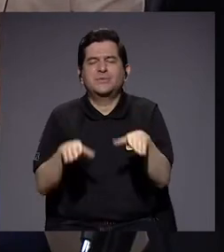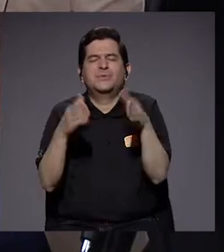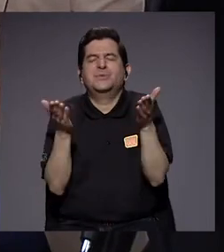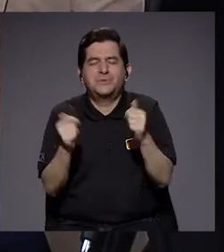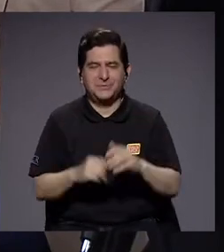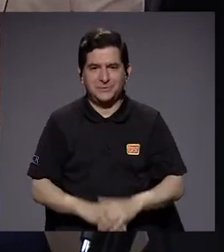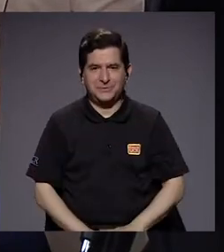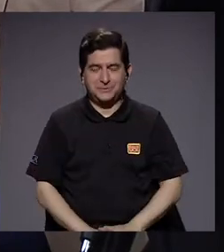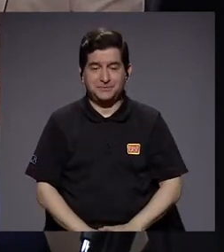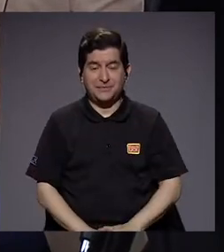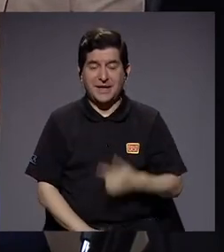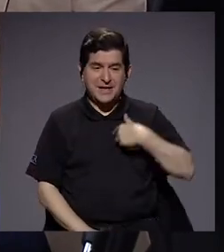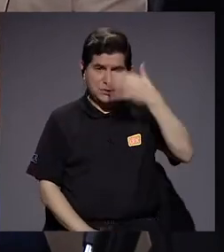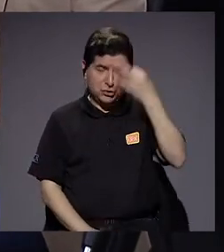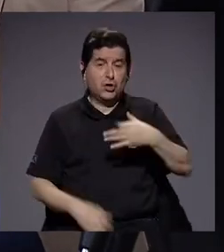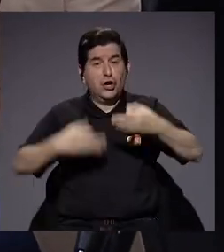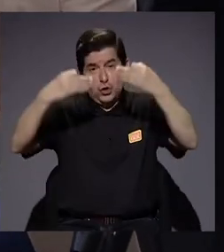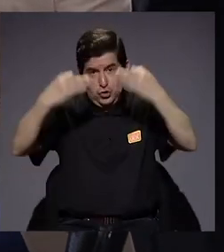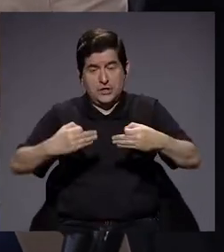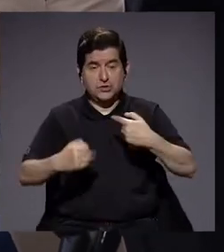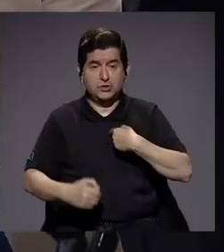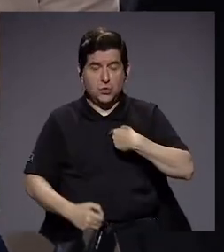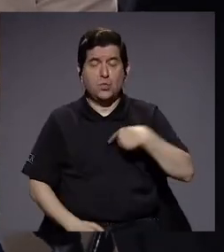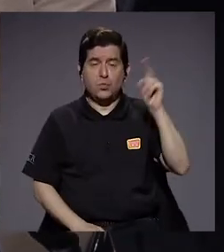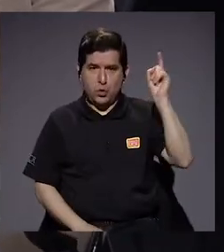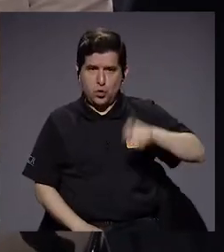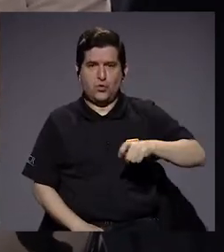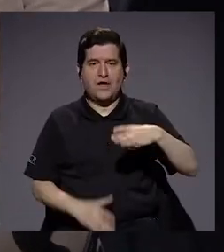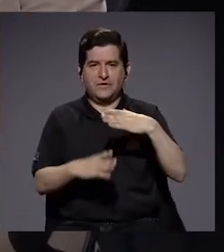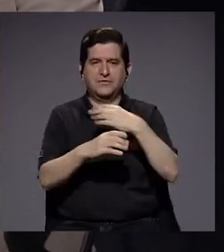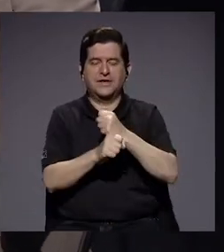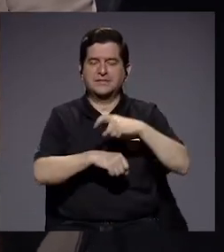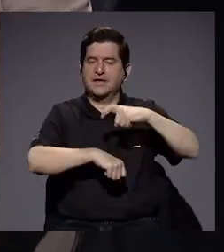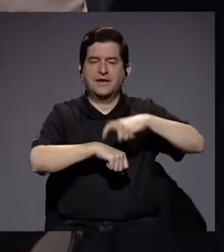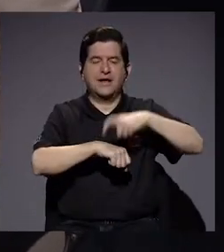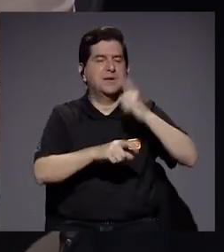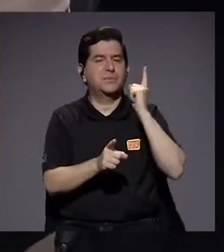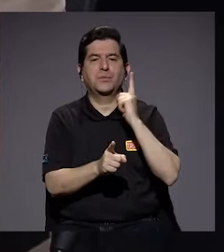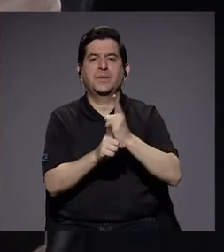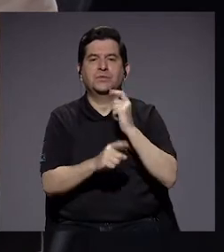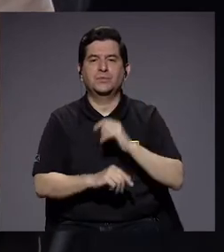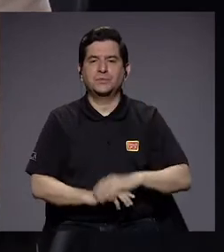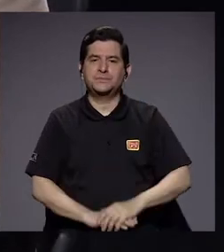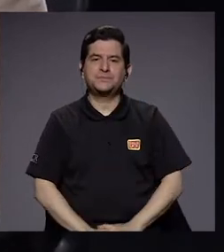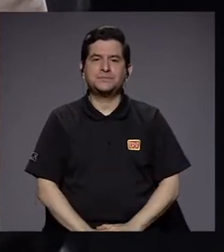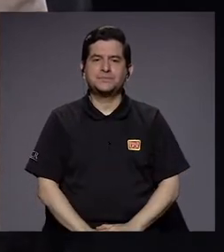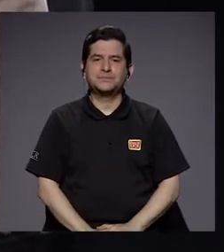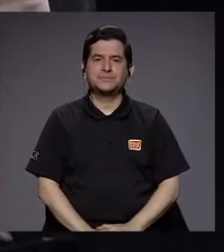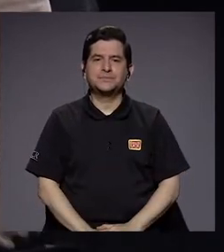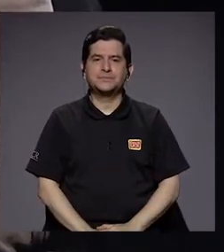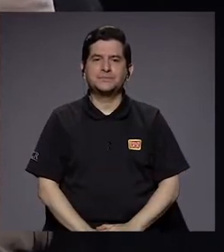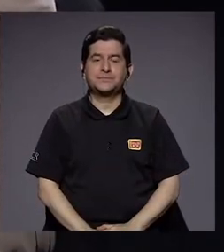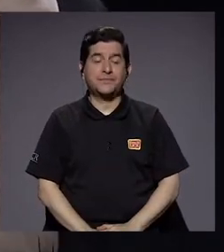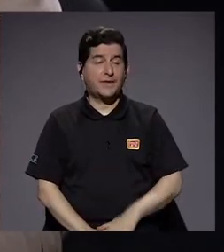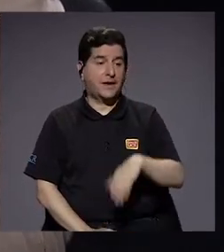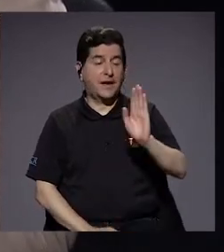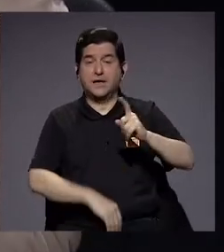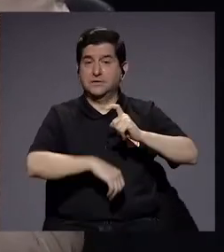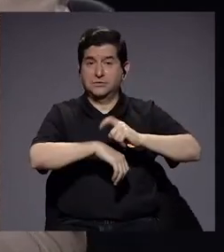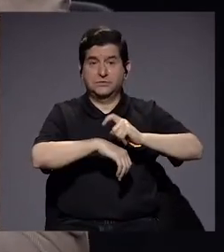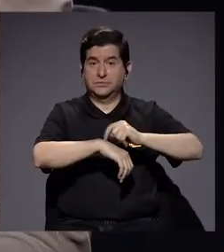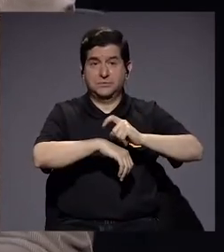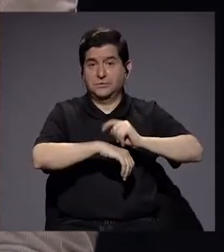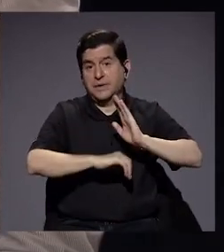mire, yo creo que aquí hay decisiones que uno tiene que tomar en el momento oportuno y pues en su